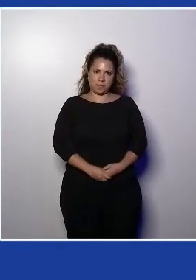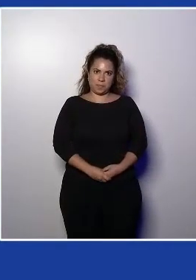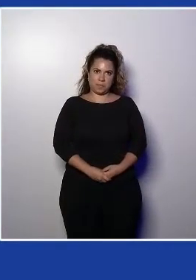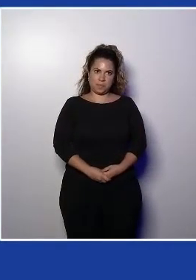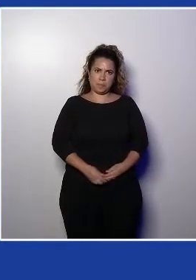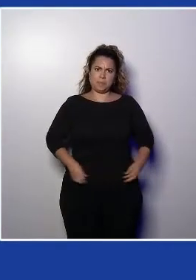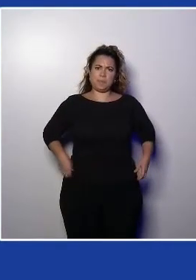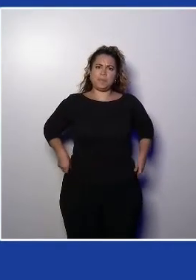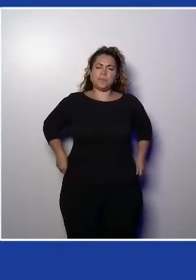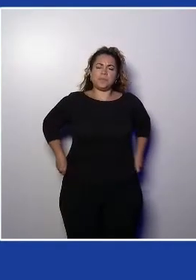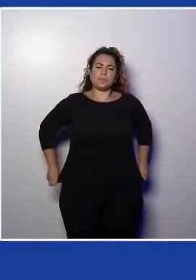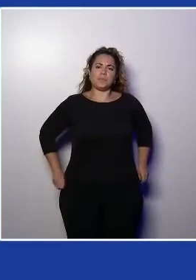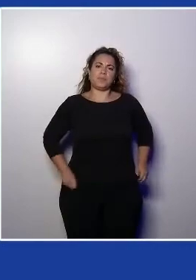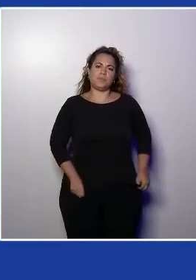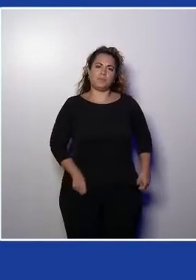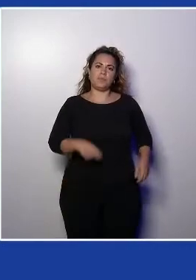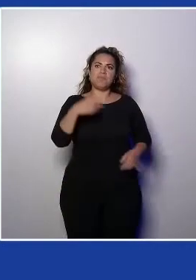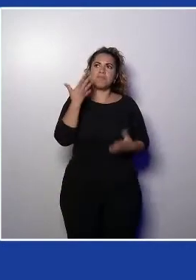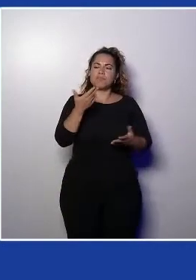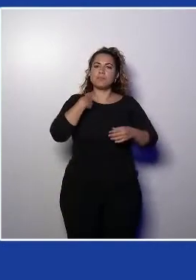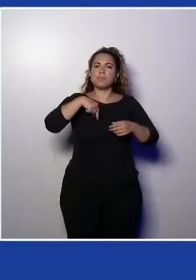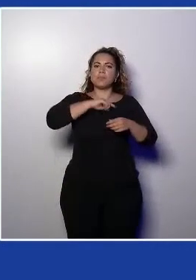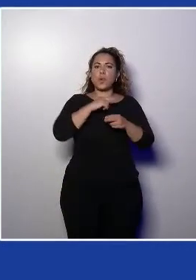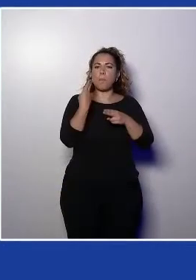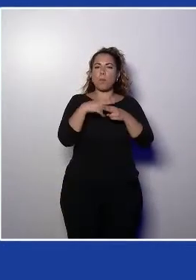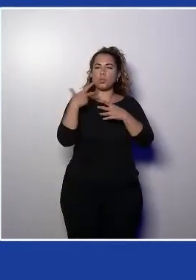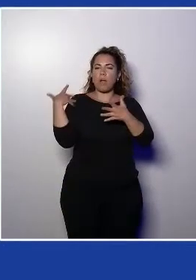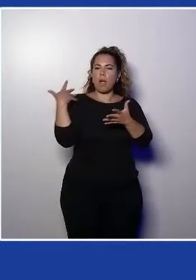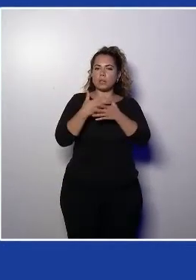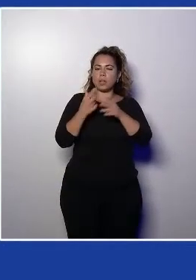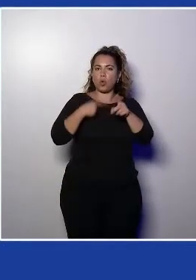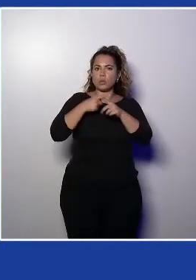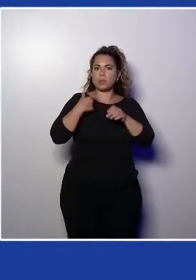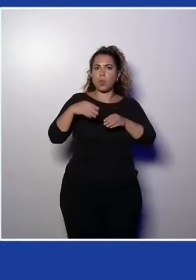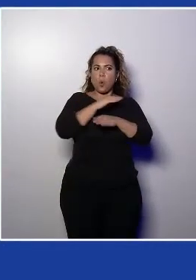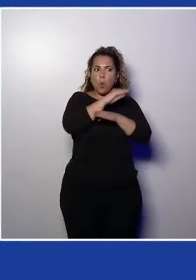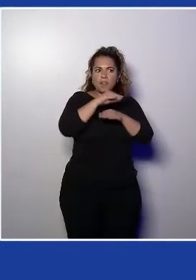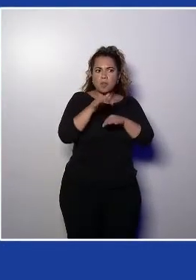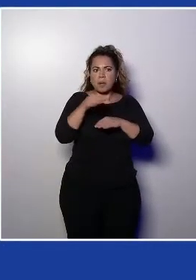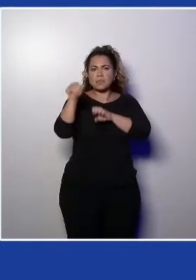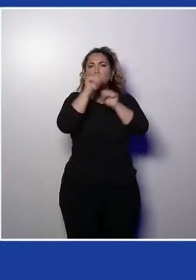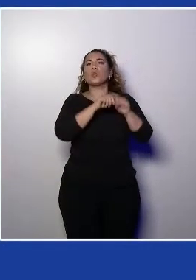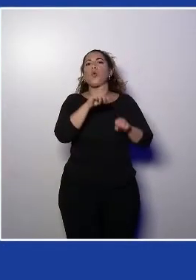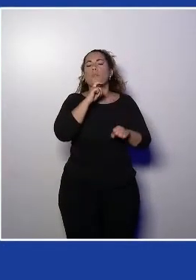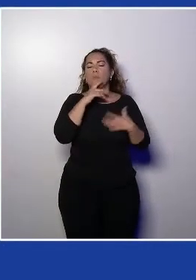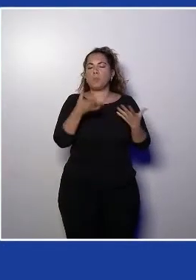¿Cuáles son las políticas que venimos llevando adelante para el cuidado y la protección? En primer lugar,